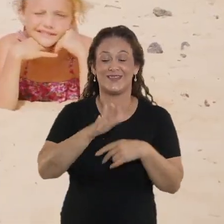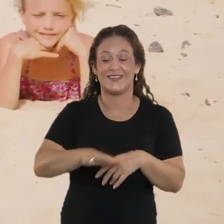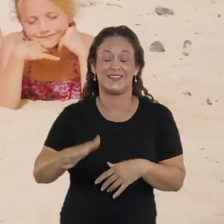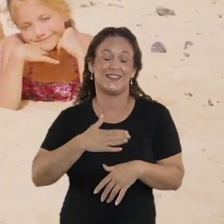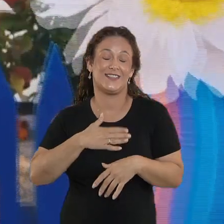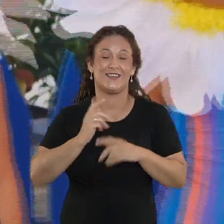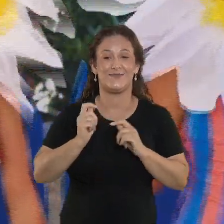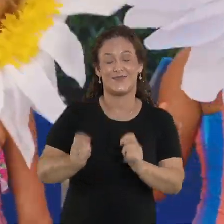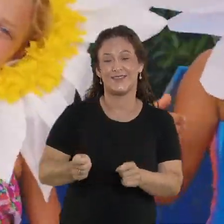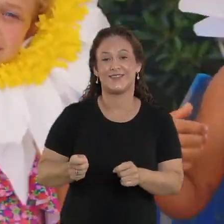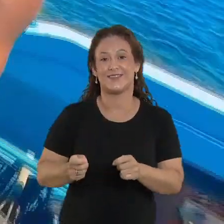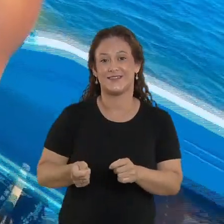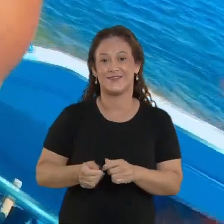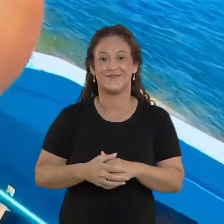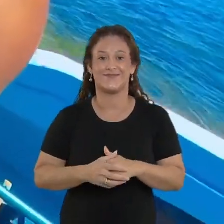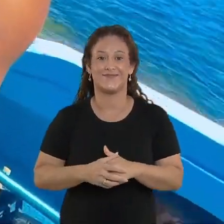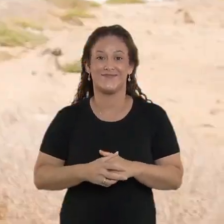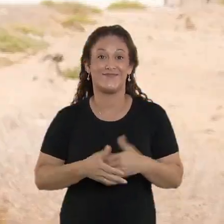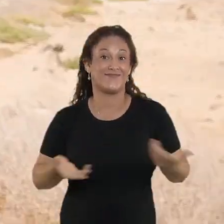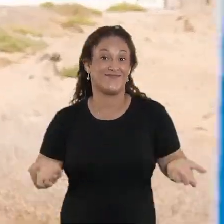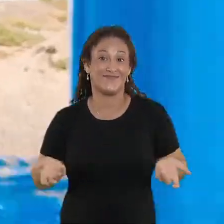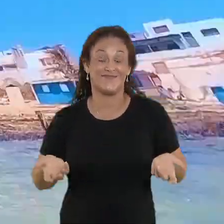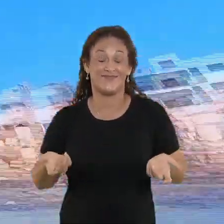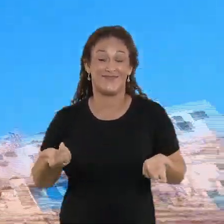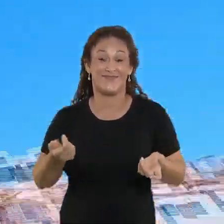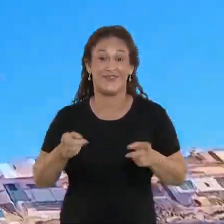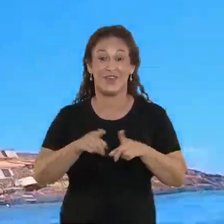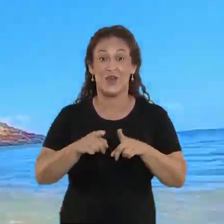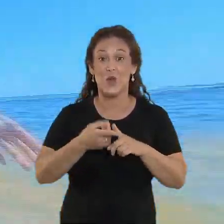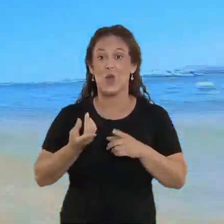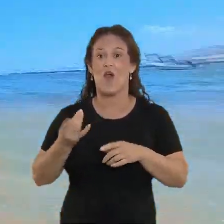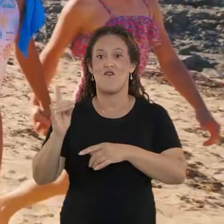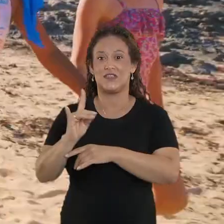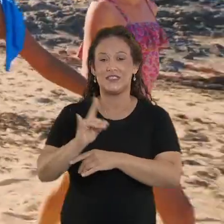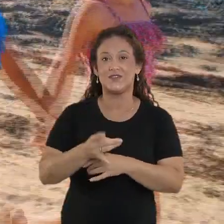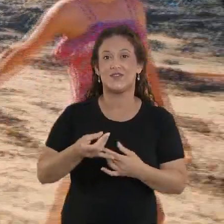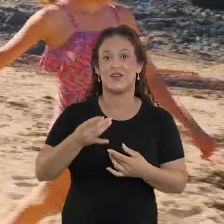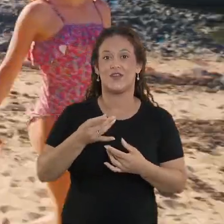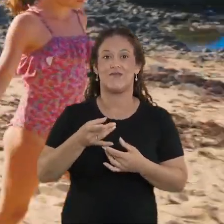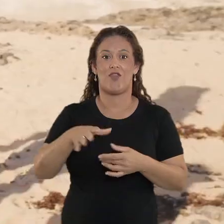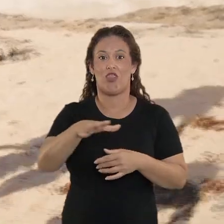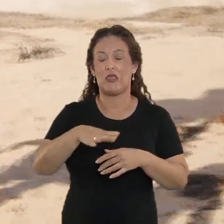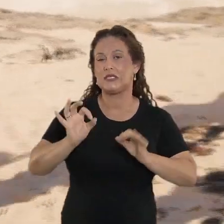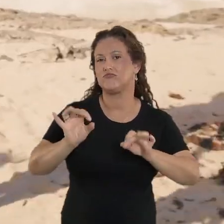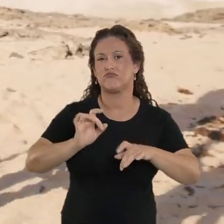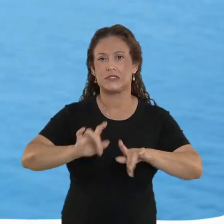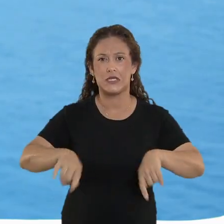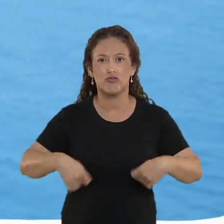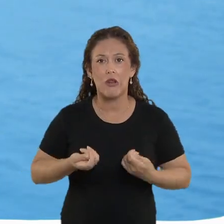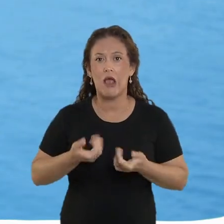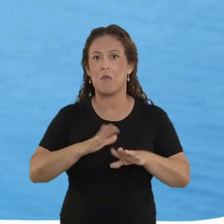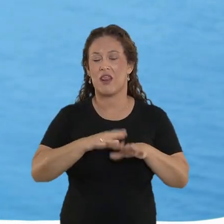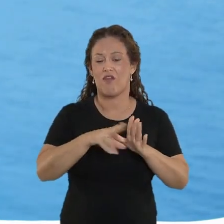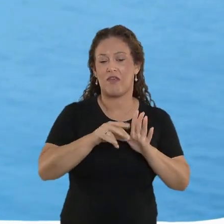mi niñita, solo con mirarte me pongo maricuti. Y bueno, Majanicho, Fuerteventura, un toquito muy,